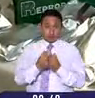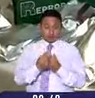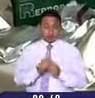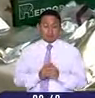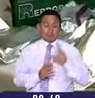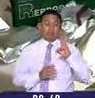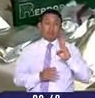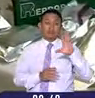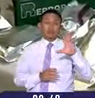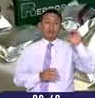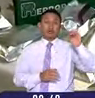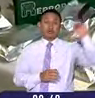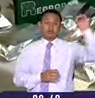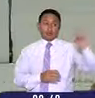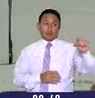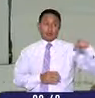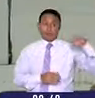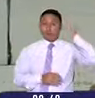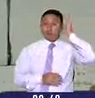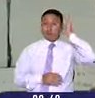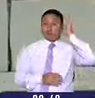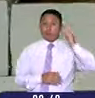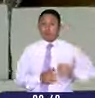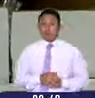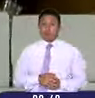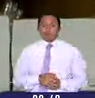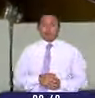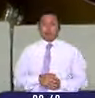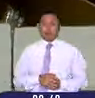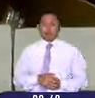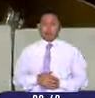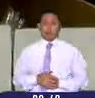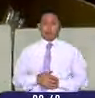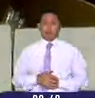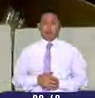más del 65% son mujeres. Informó Sofía Vintimilla.